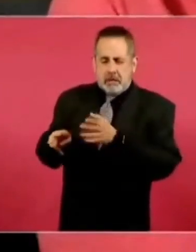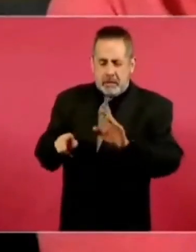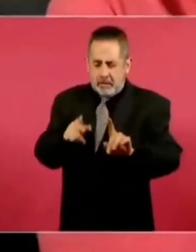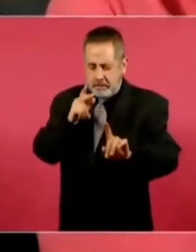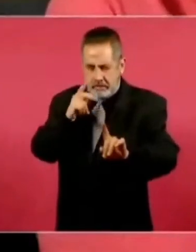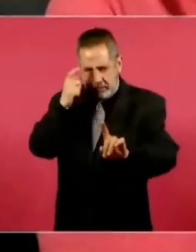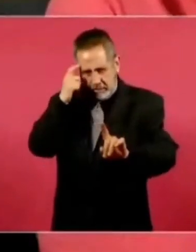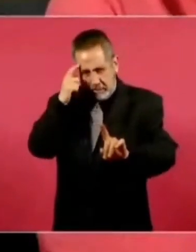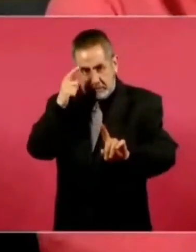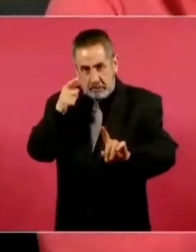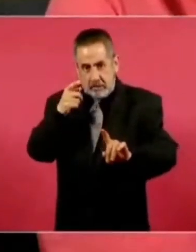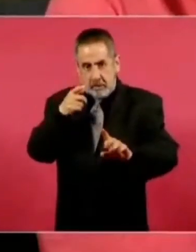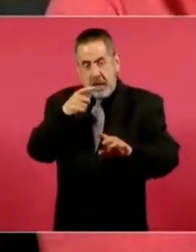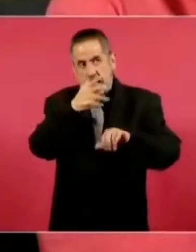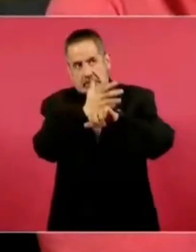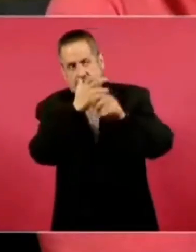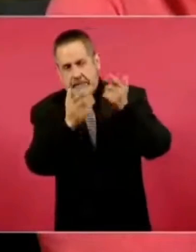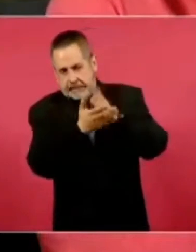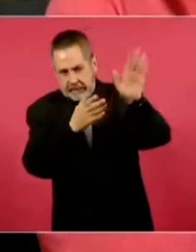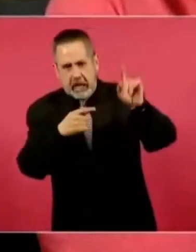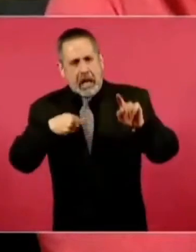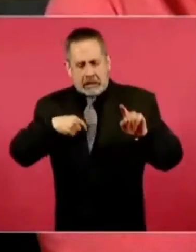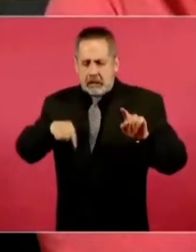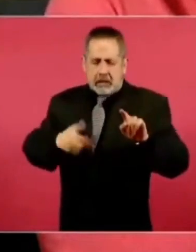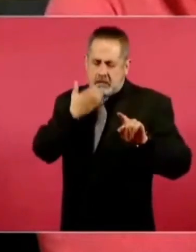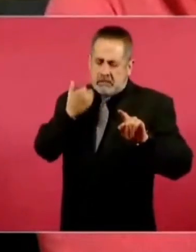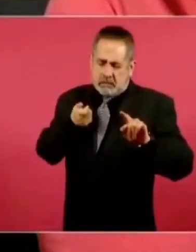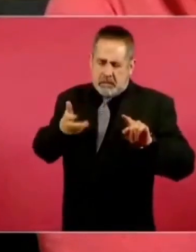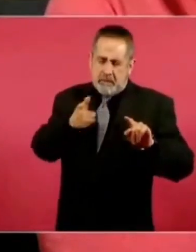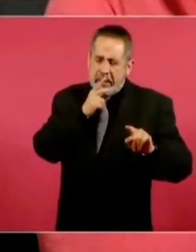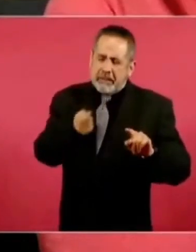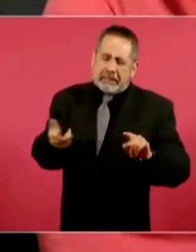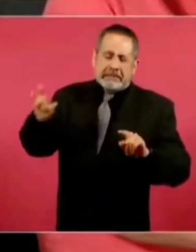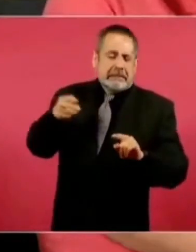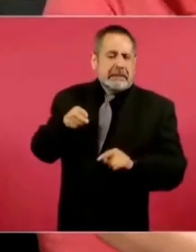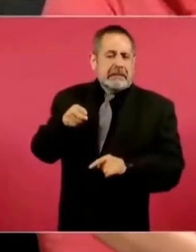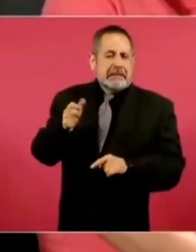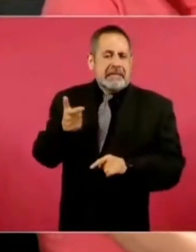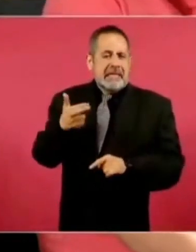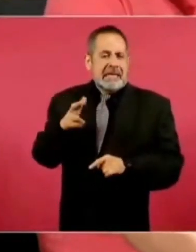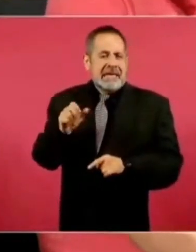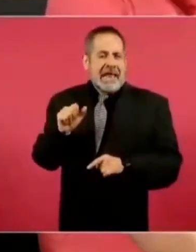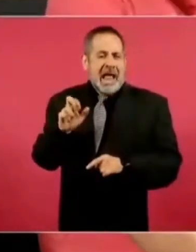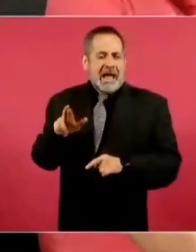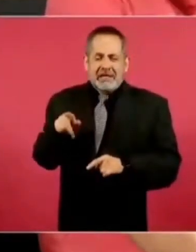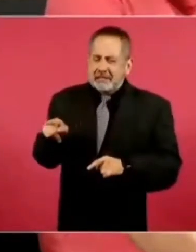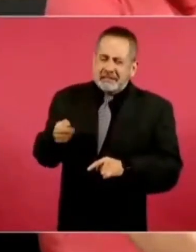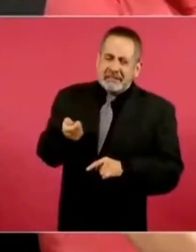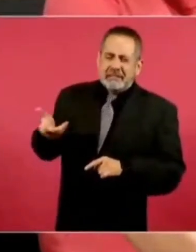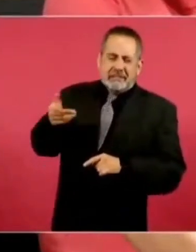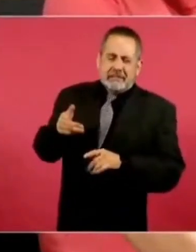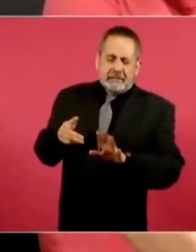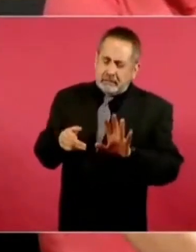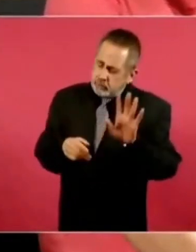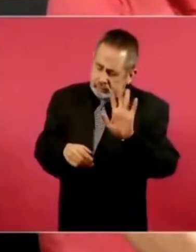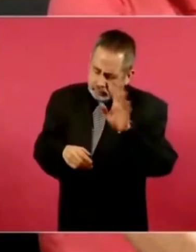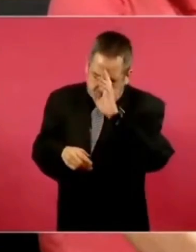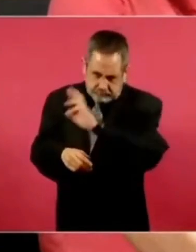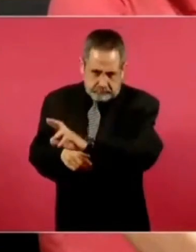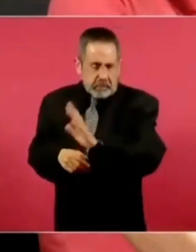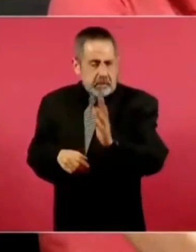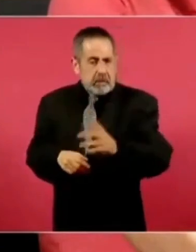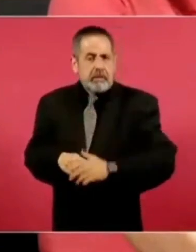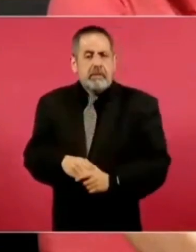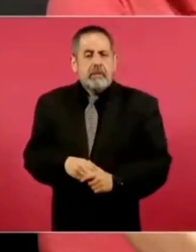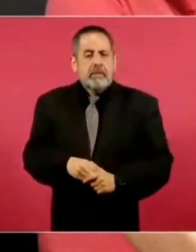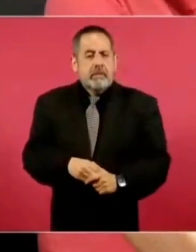término. Ahí en Estados Unidos lo entienden de otra forma, pero bueno. Es preguntarle si se mantiene la posibilidad de que,